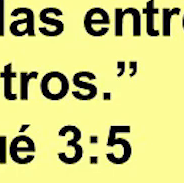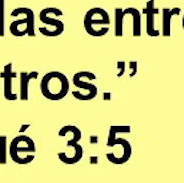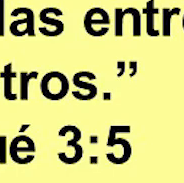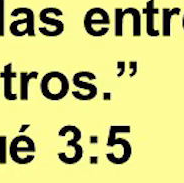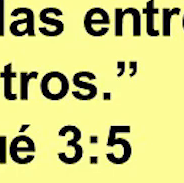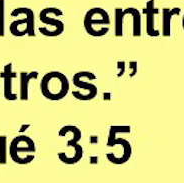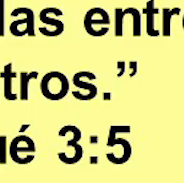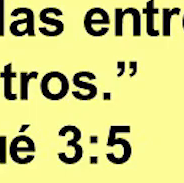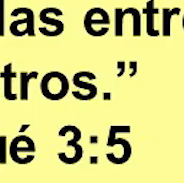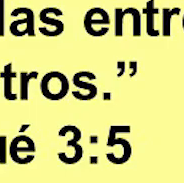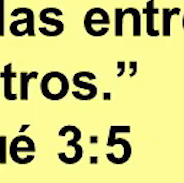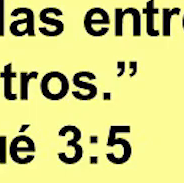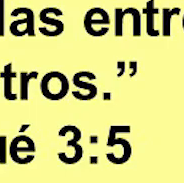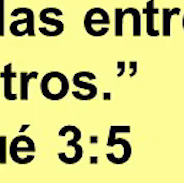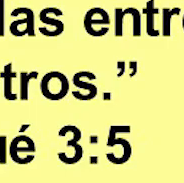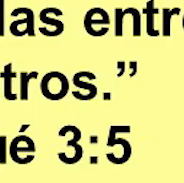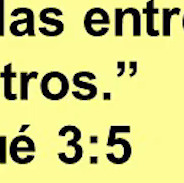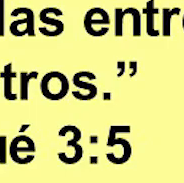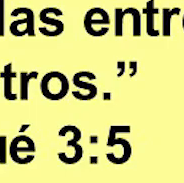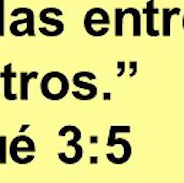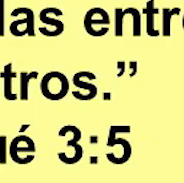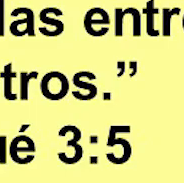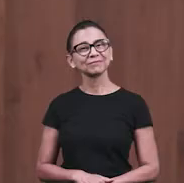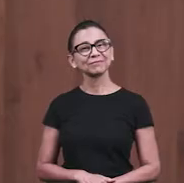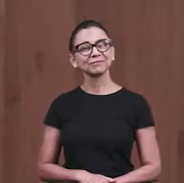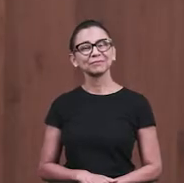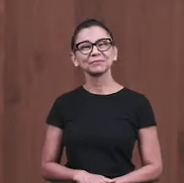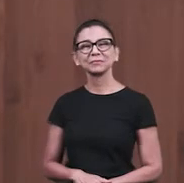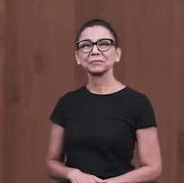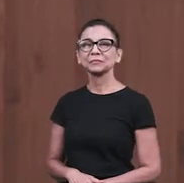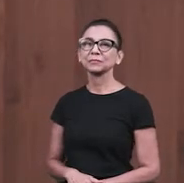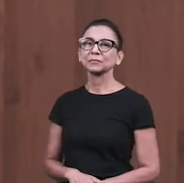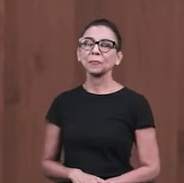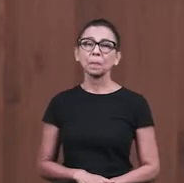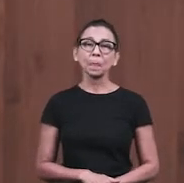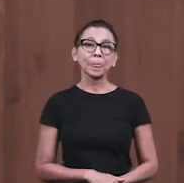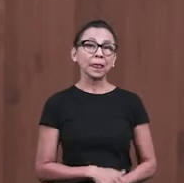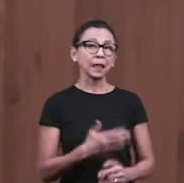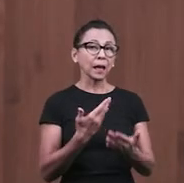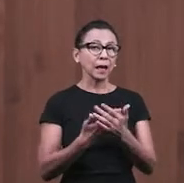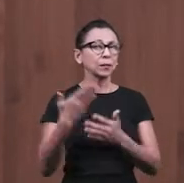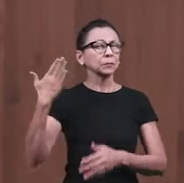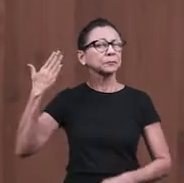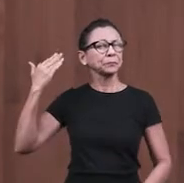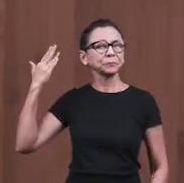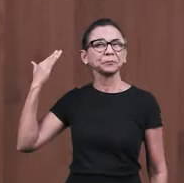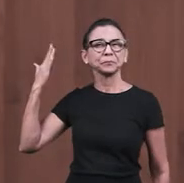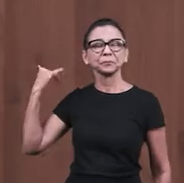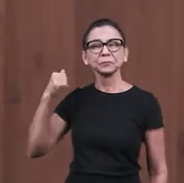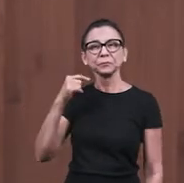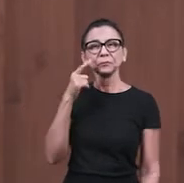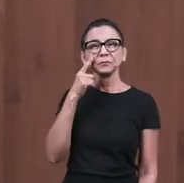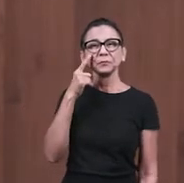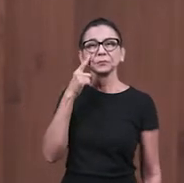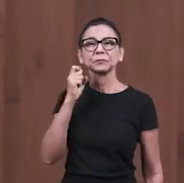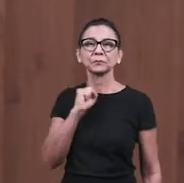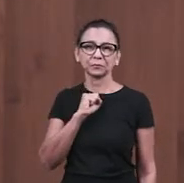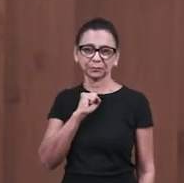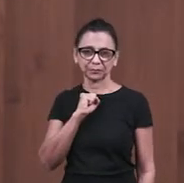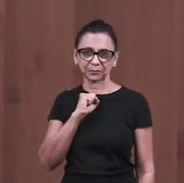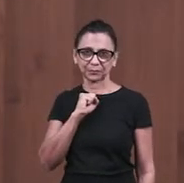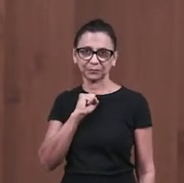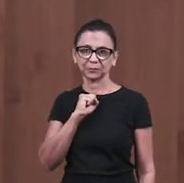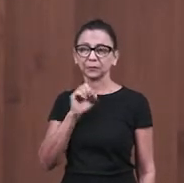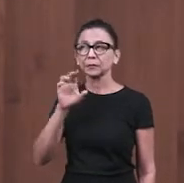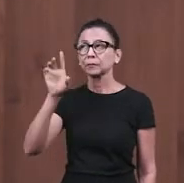Está en Josué capítulo 3, verso 5. En la clase pasada, nosotros vimos que Dios